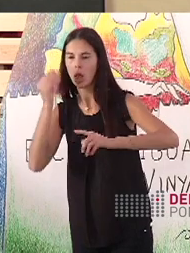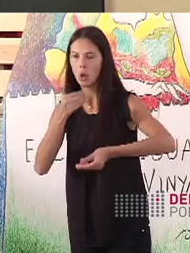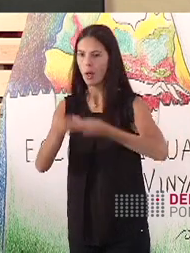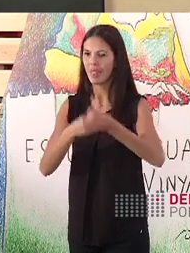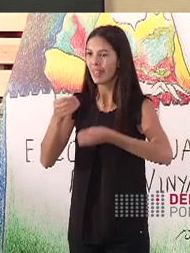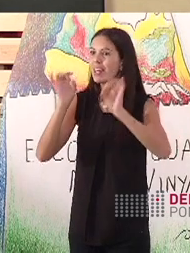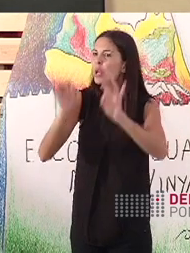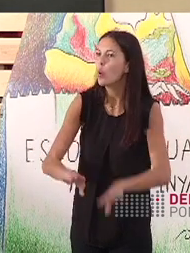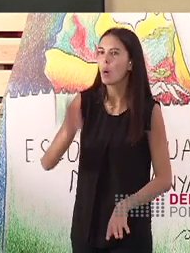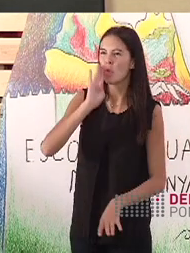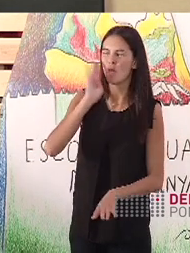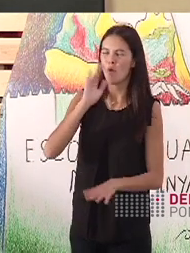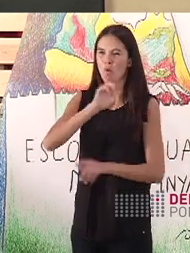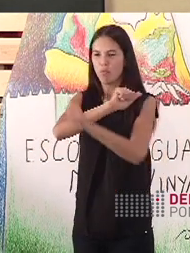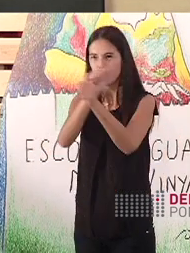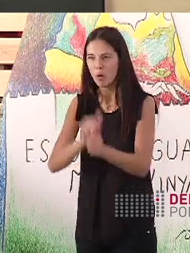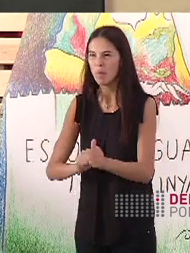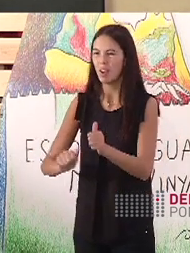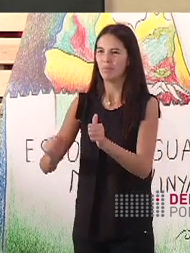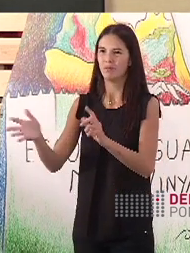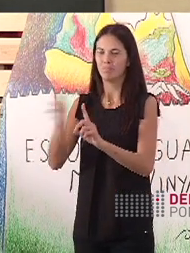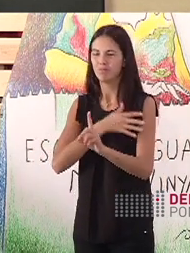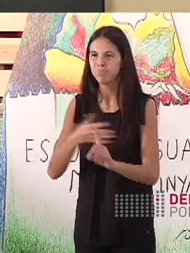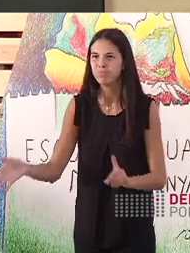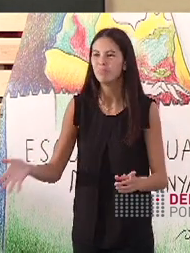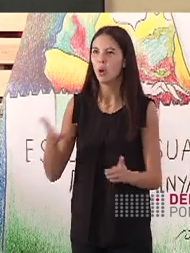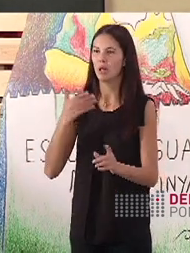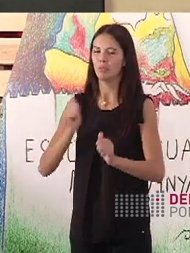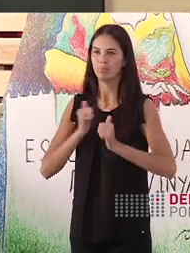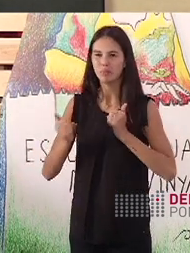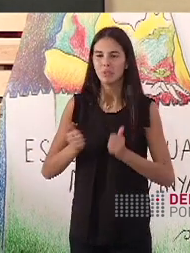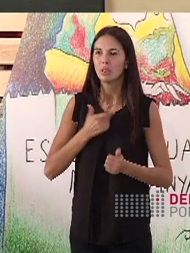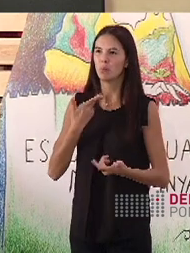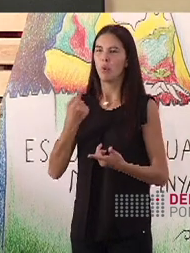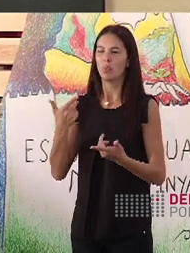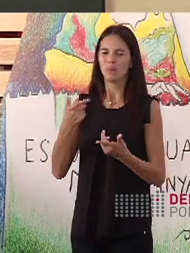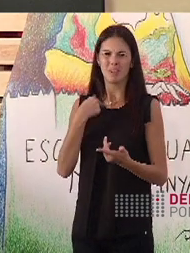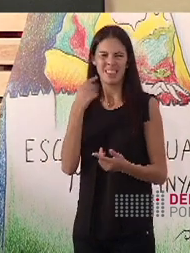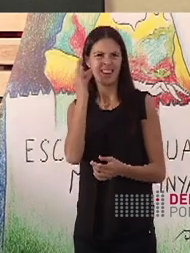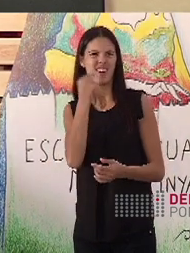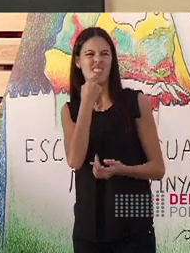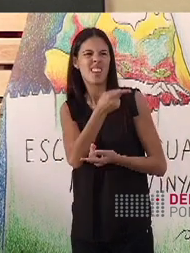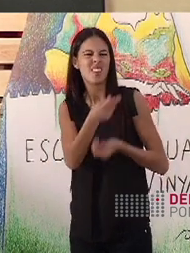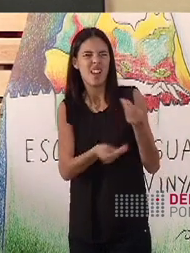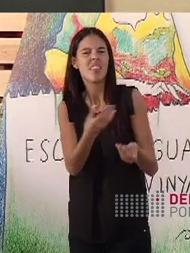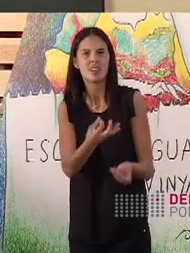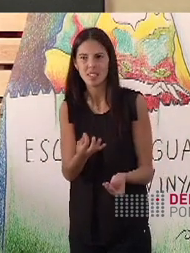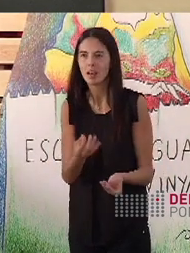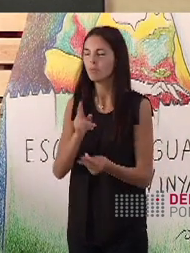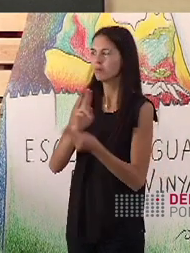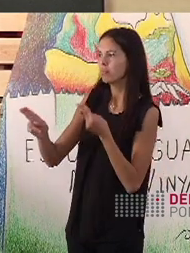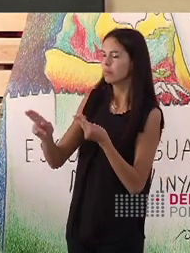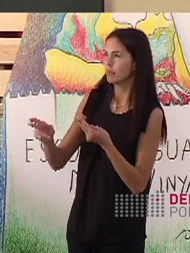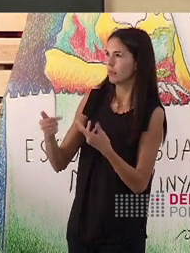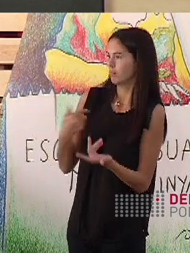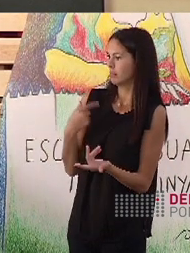la pornografía, ¿no? De una manera muy violenta, muy torpe, etcétera. Y ya le dice, ¿pero qué haces? Y le dice,